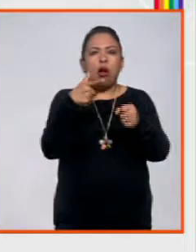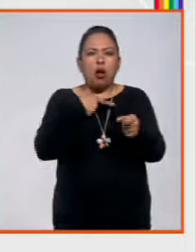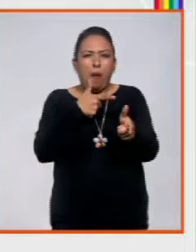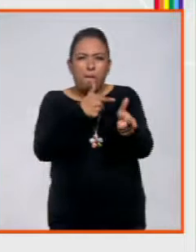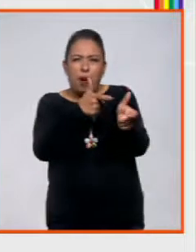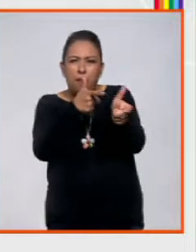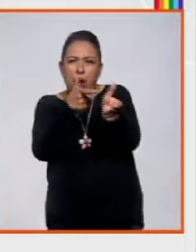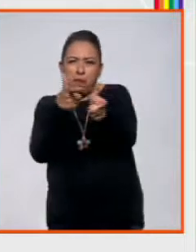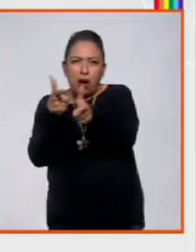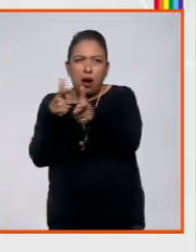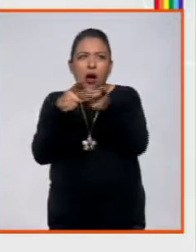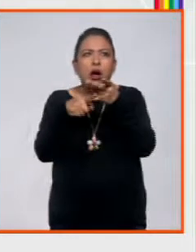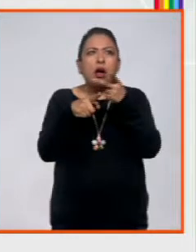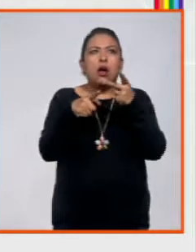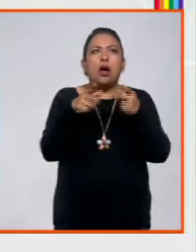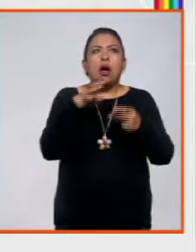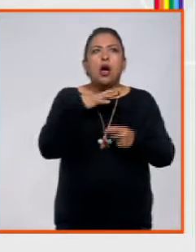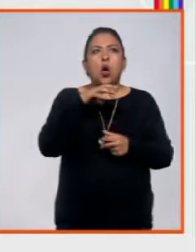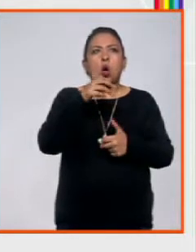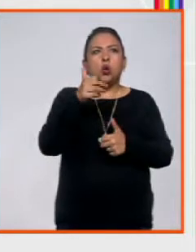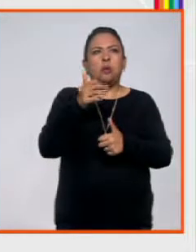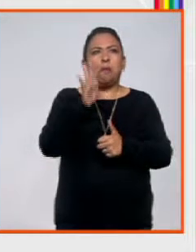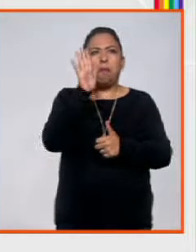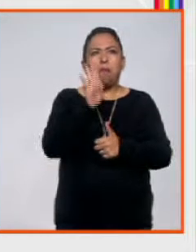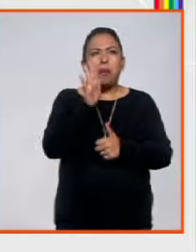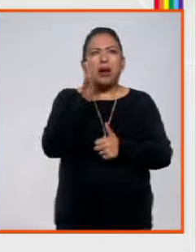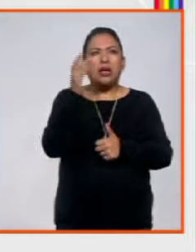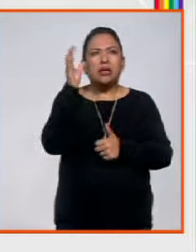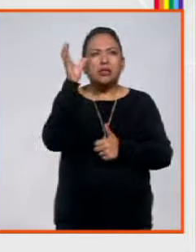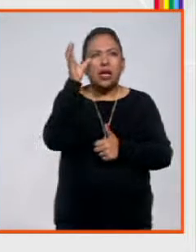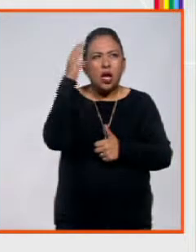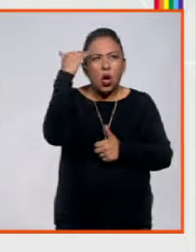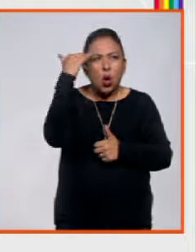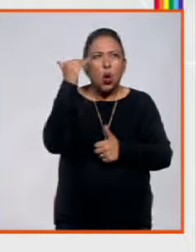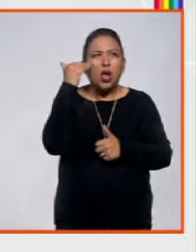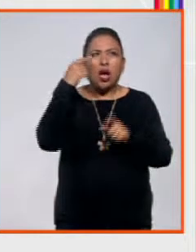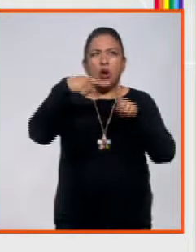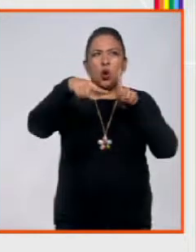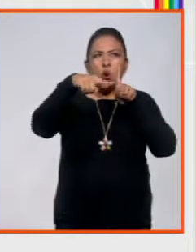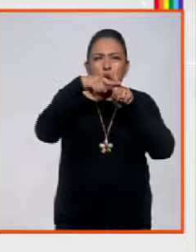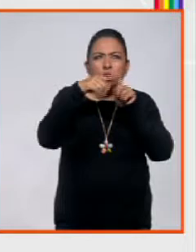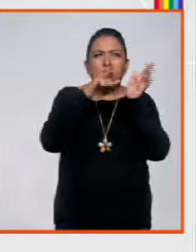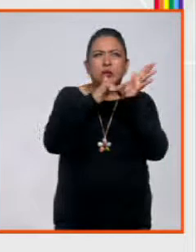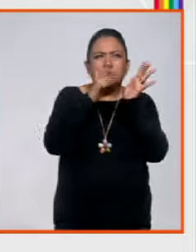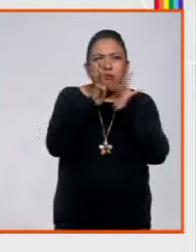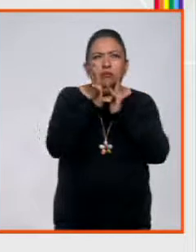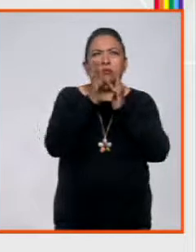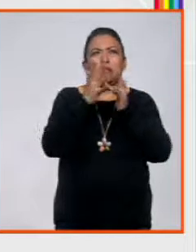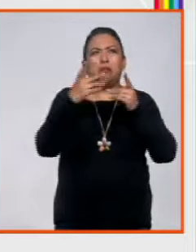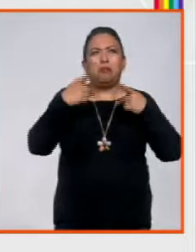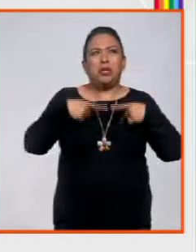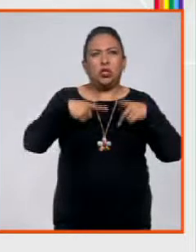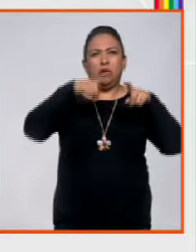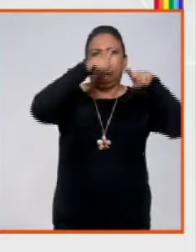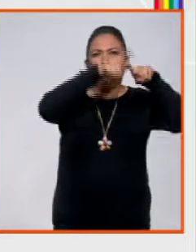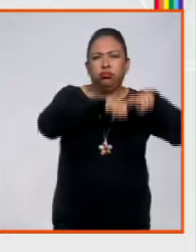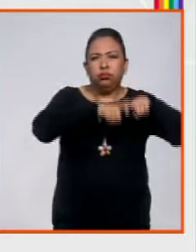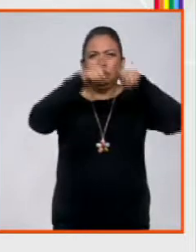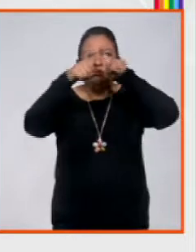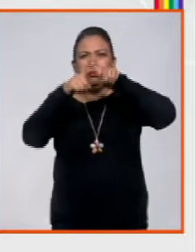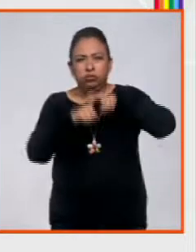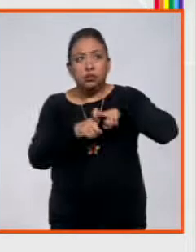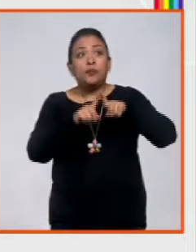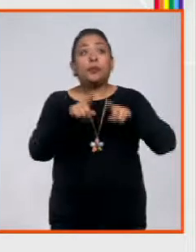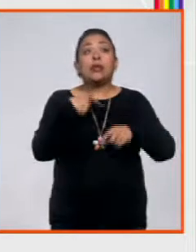un guerrillero que es me parece que es coreano crucificado personajes colgados y en la porción